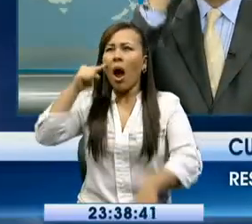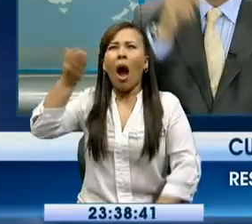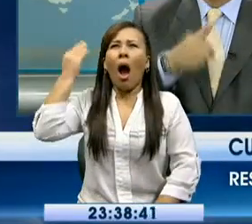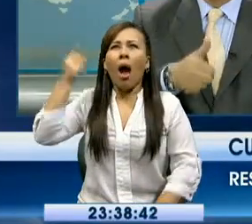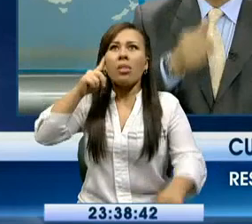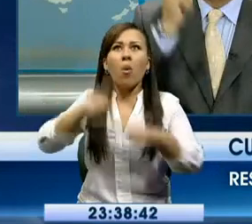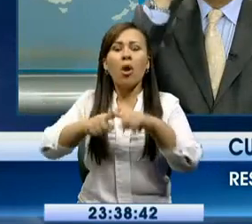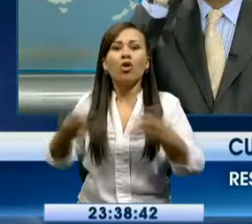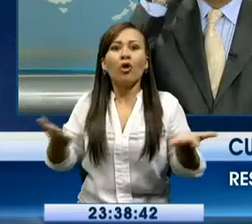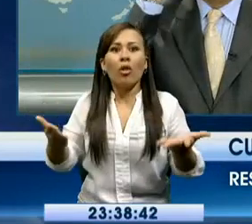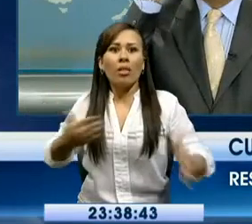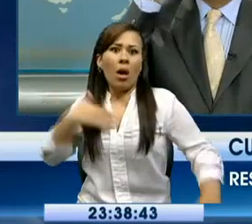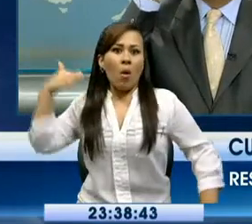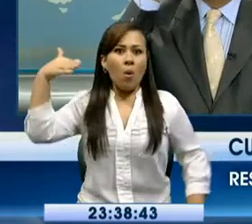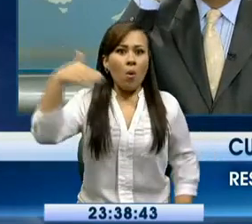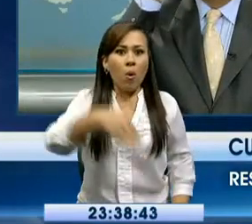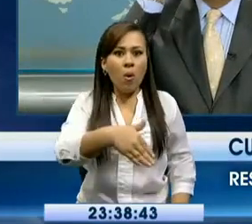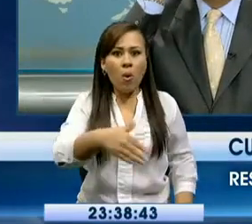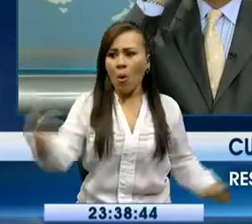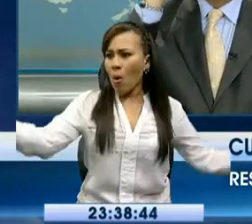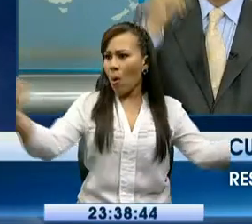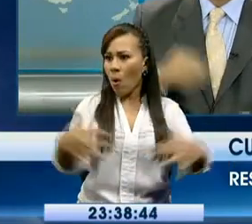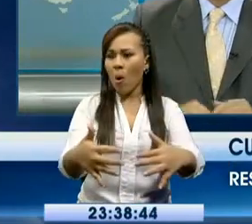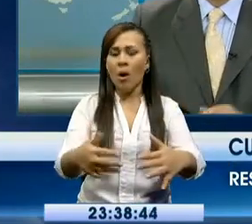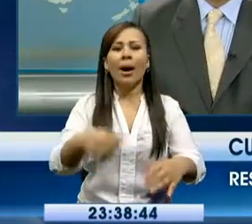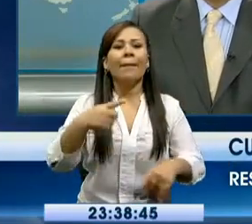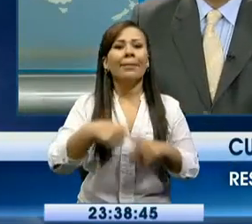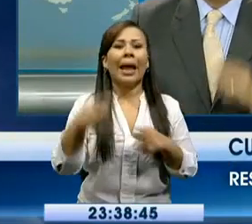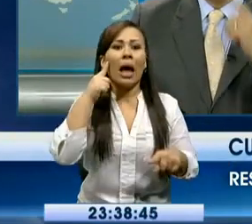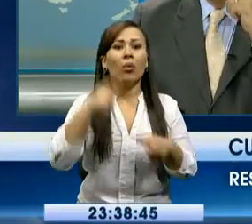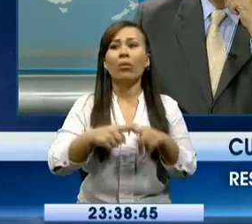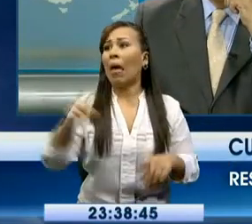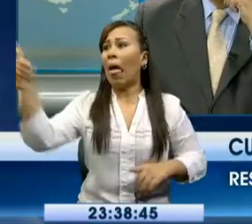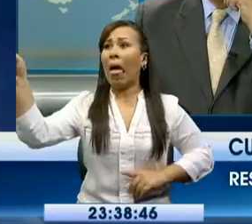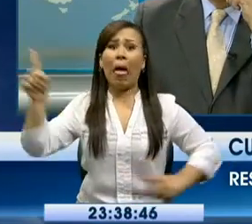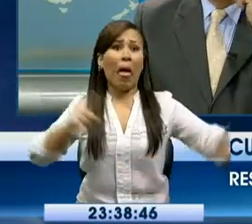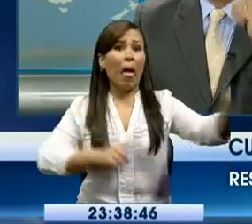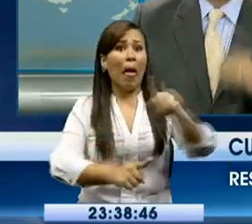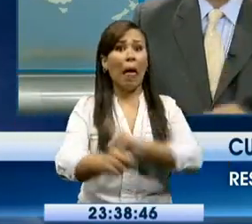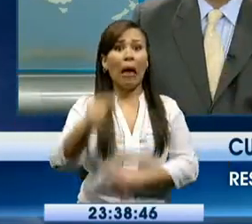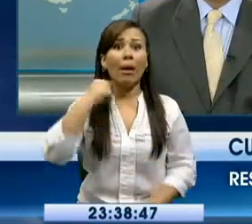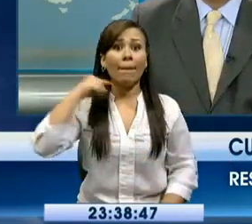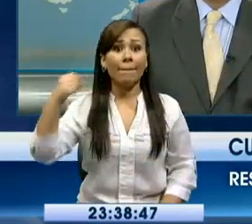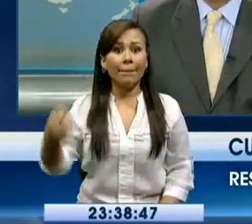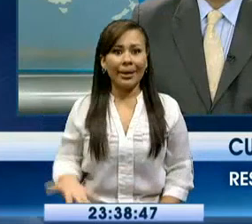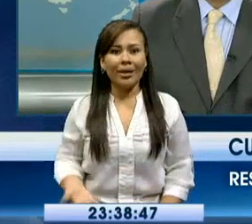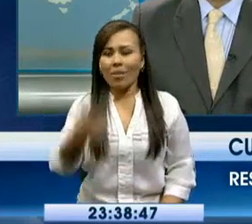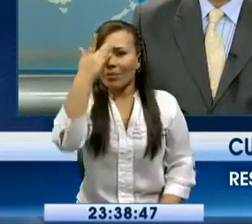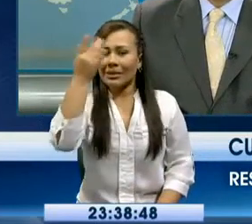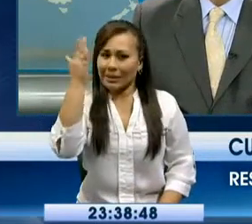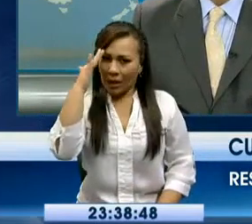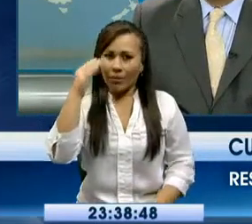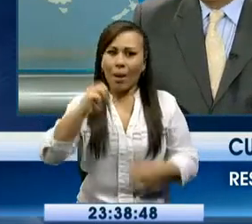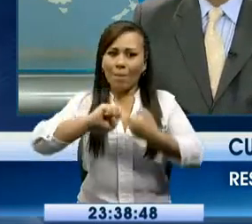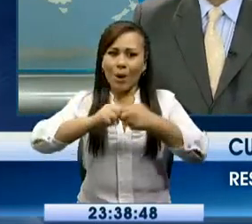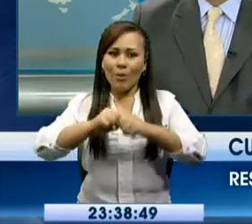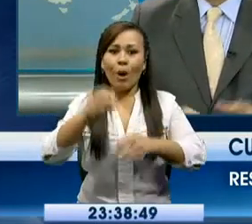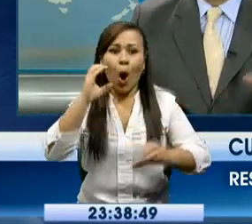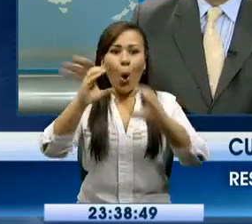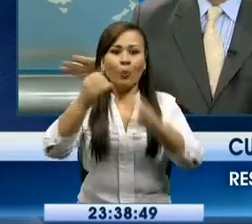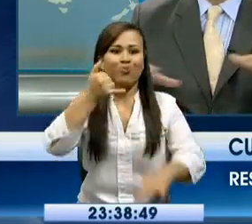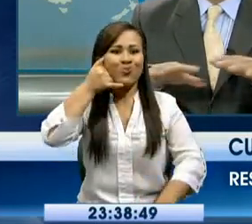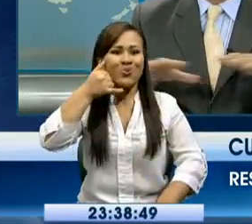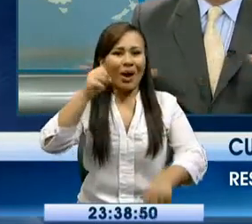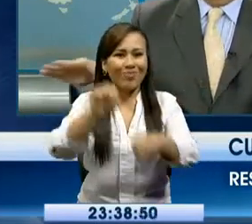cogió un sábado. ¿Qué hubiera pasado si hubiera sido un día entre semana y en época de clases donde los niños estaban en el colegio, en la